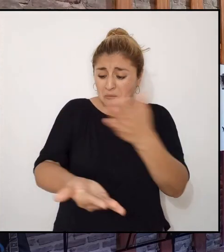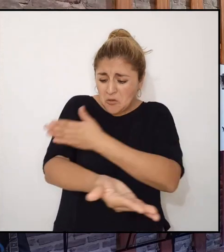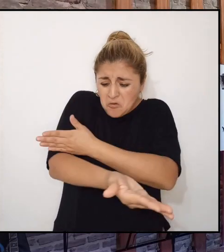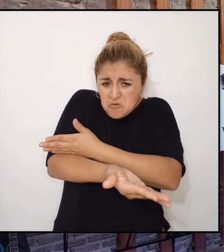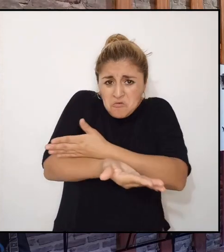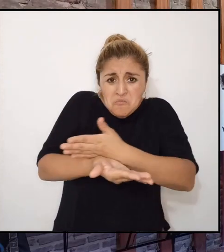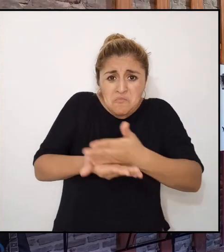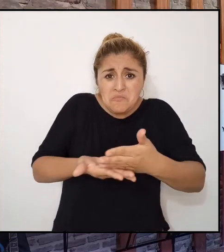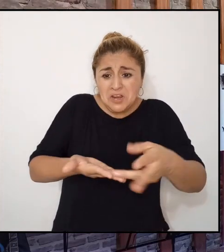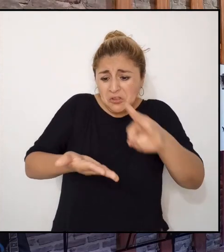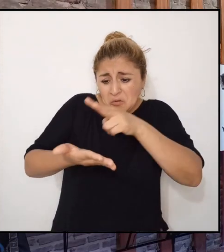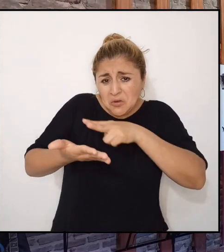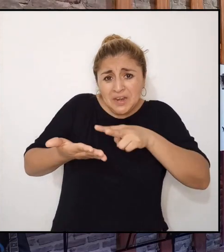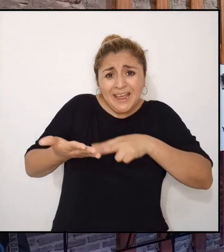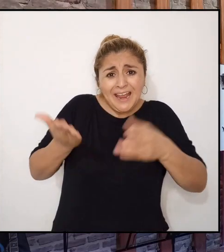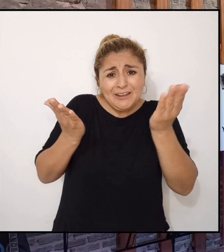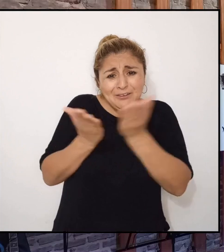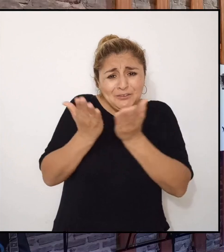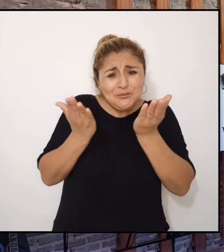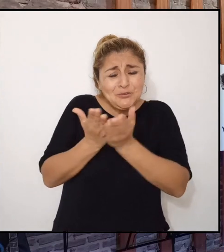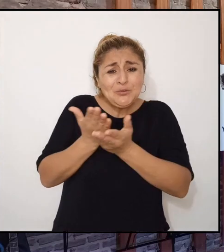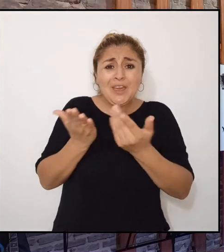en ese sentido.